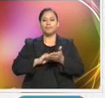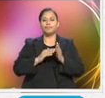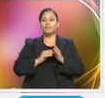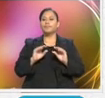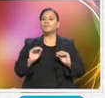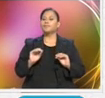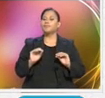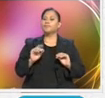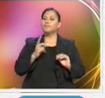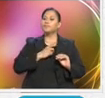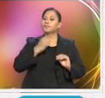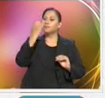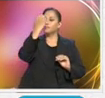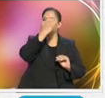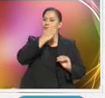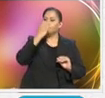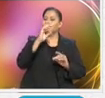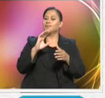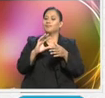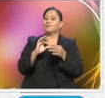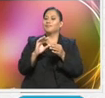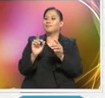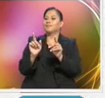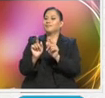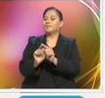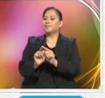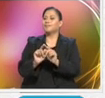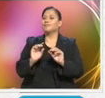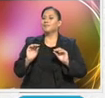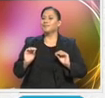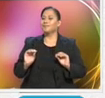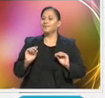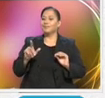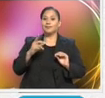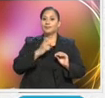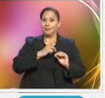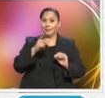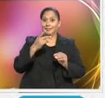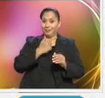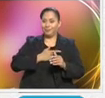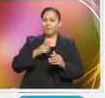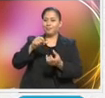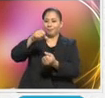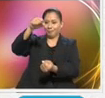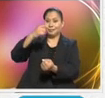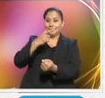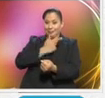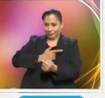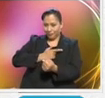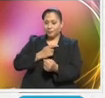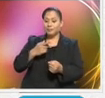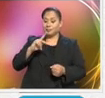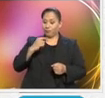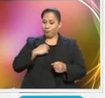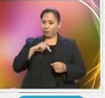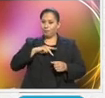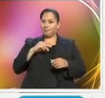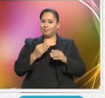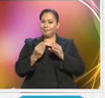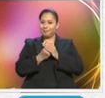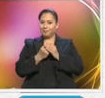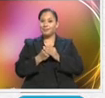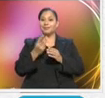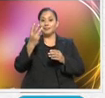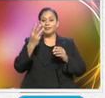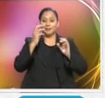sentidos a lo mínimo para hacer todo lo necesario. Y algo que sabemos de Freud es que él tenía 3 trajes,